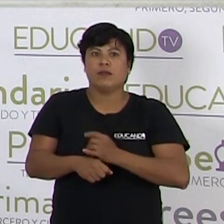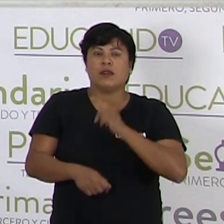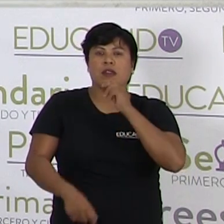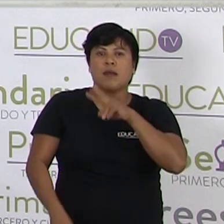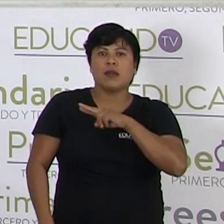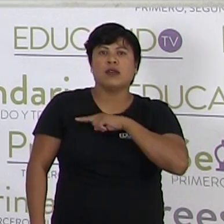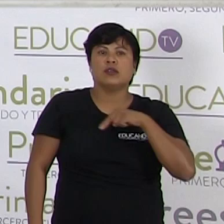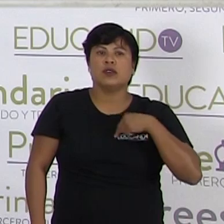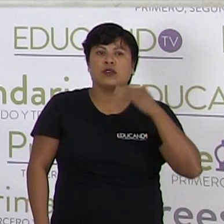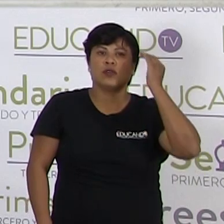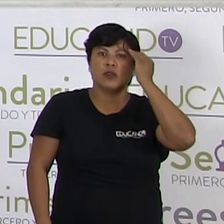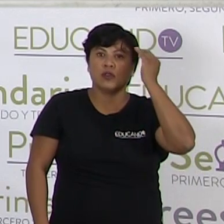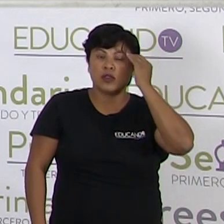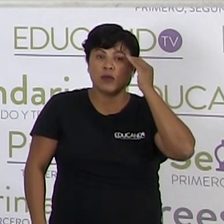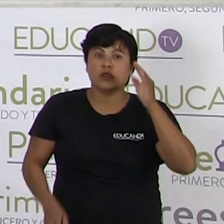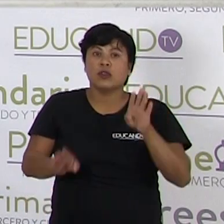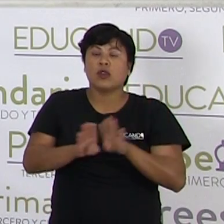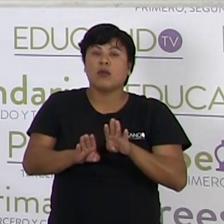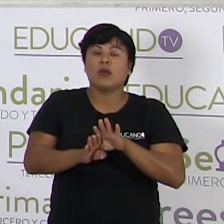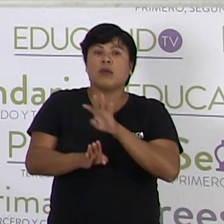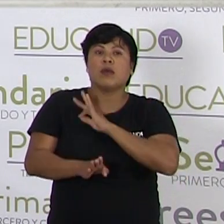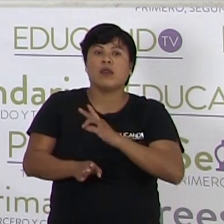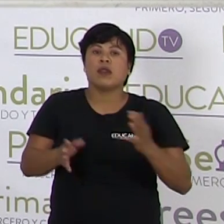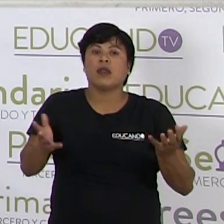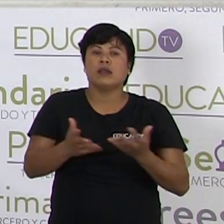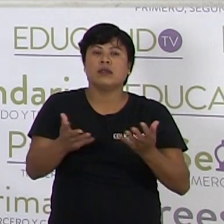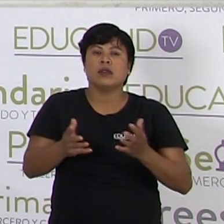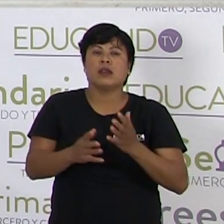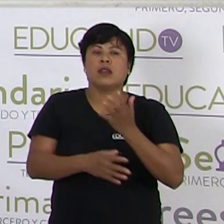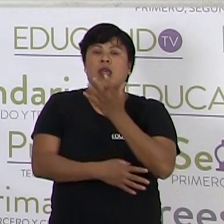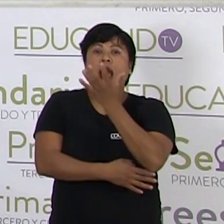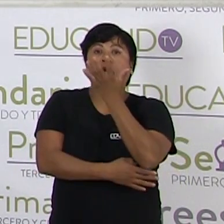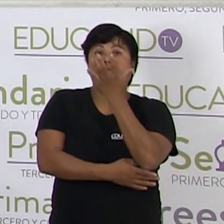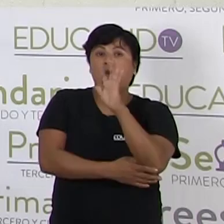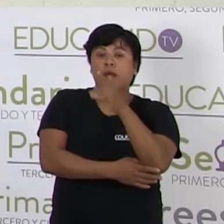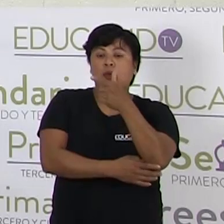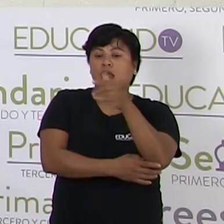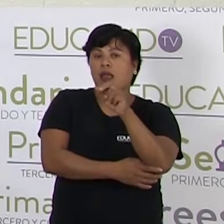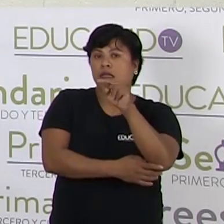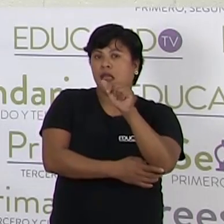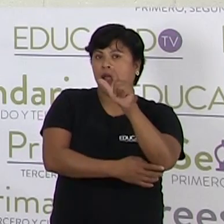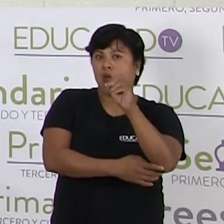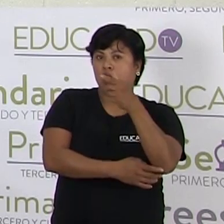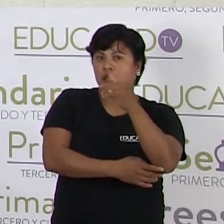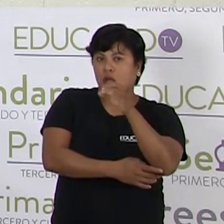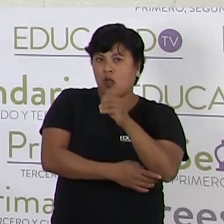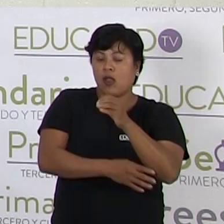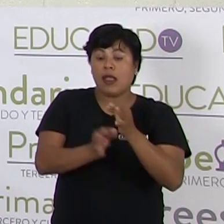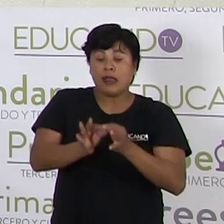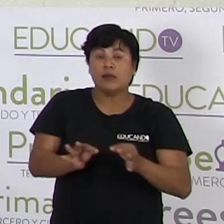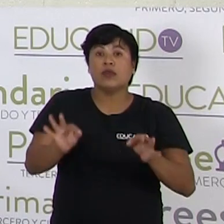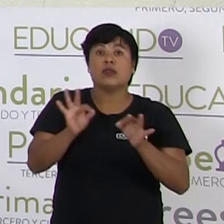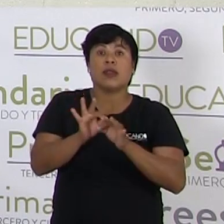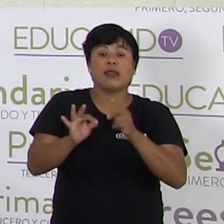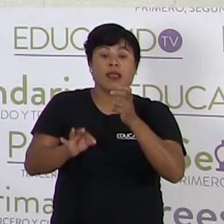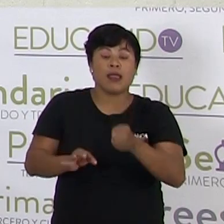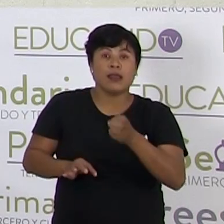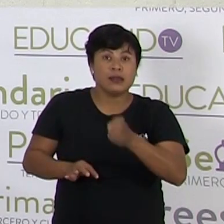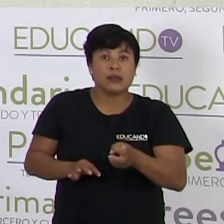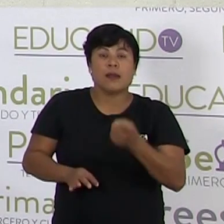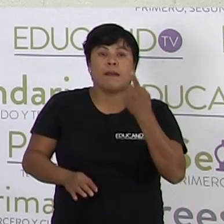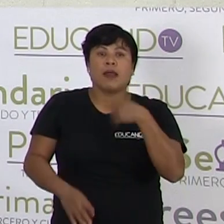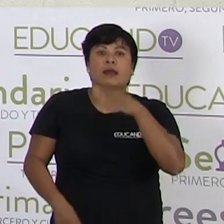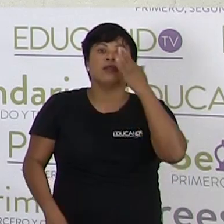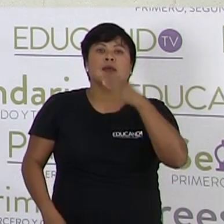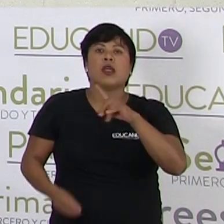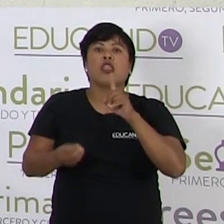También conocimos cómo hacer un árbol genealógico y la importancia que tiene este para saber